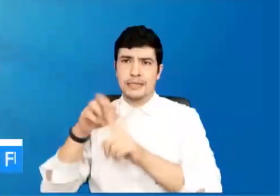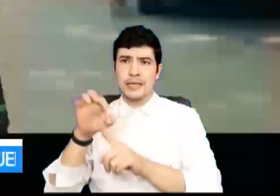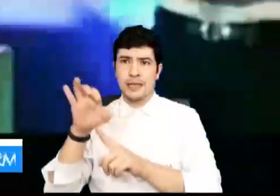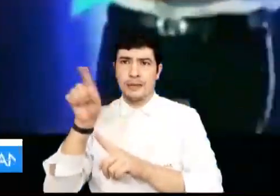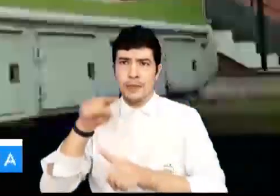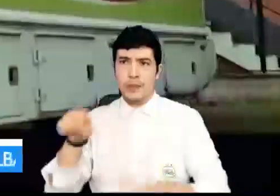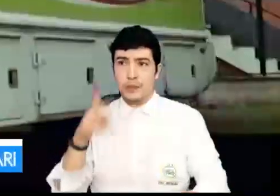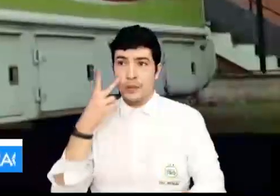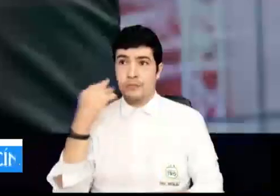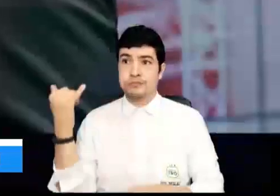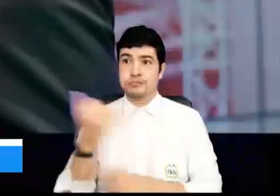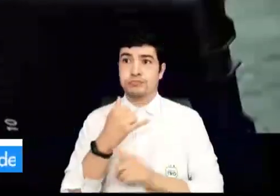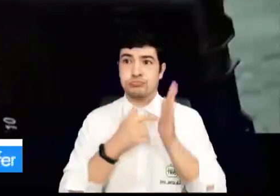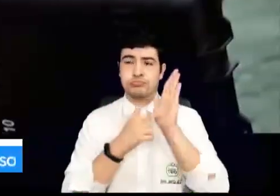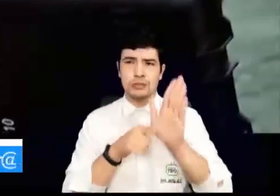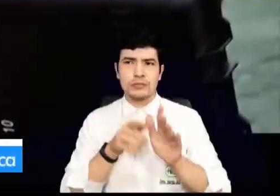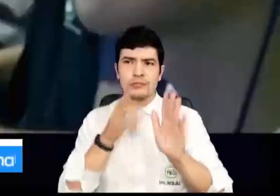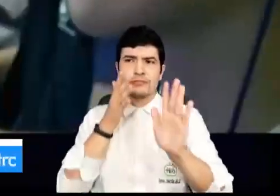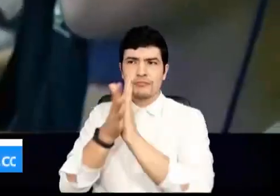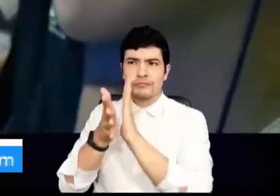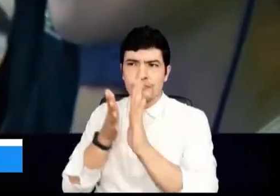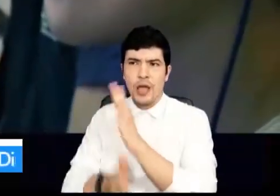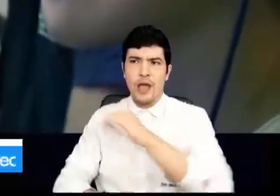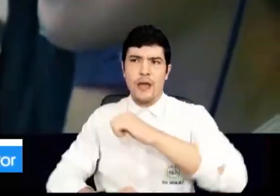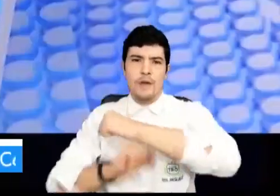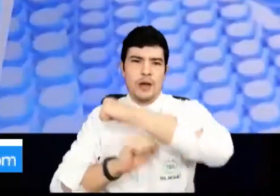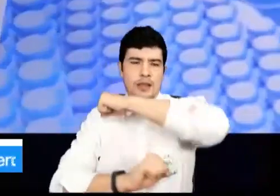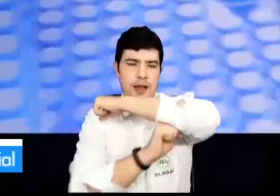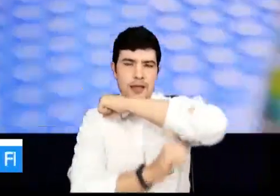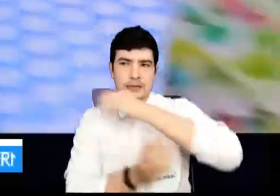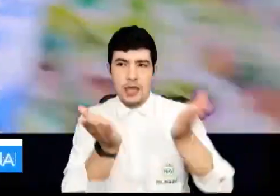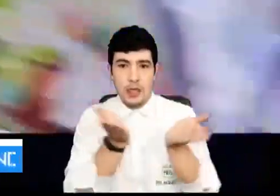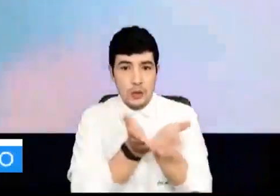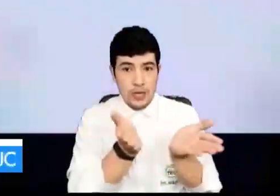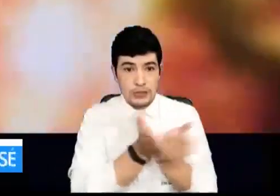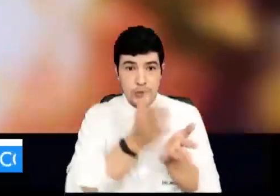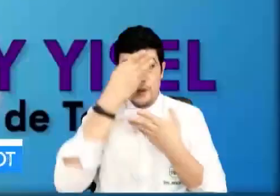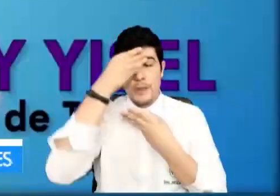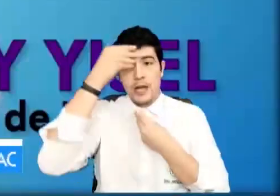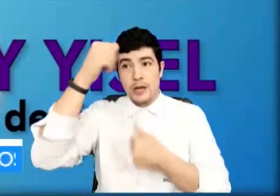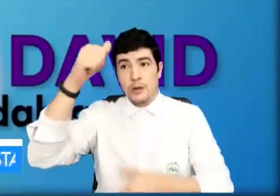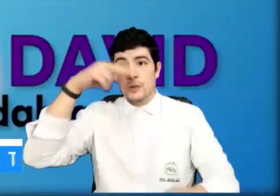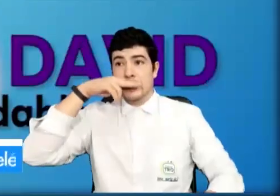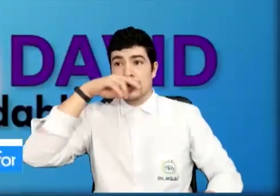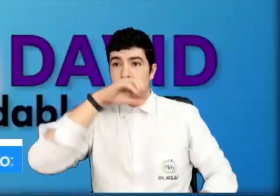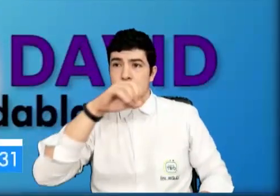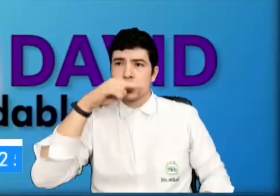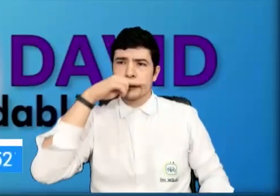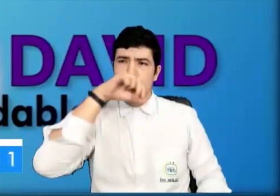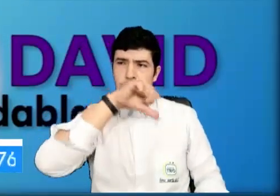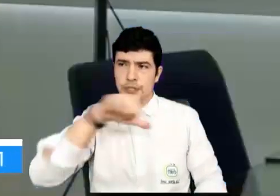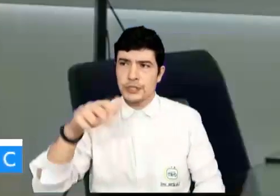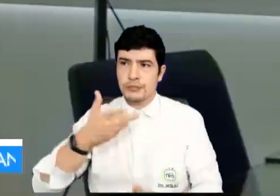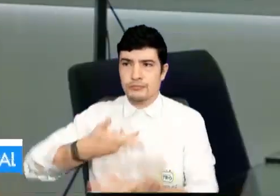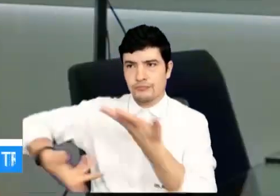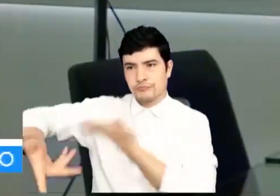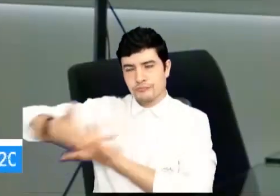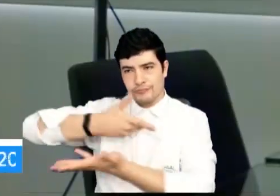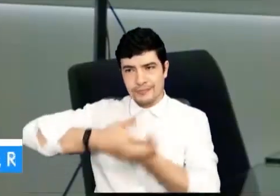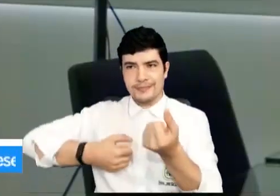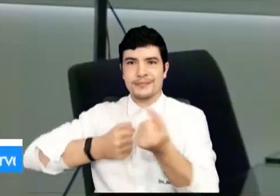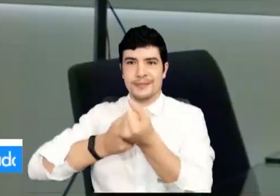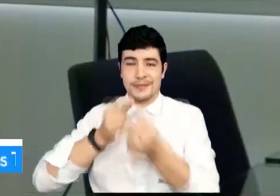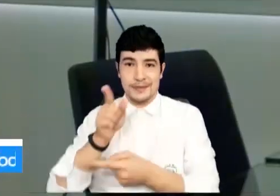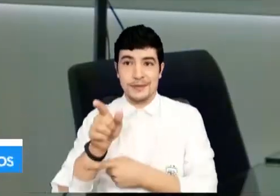del gobierno nacional que refuerza la educación en medio de la emergencia por COVID-19. La pandemia no ha sido un obstáculo